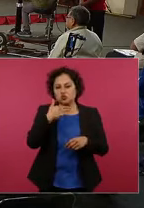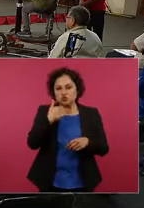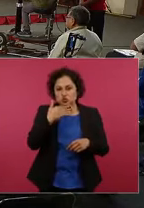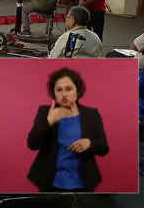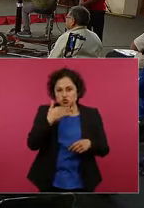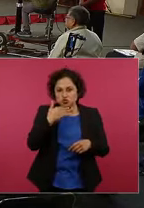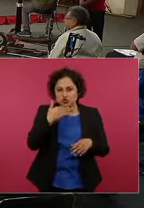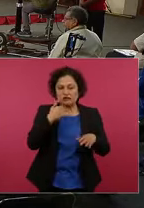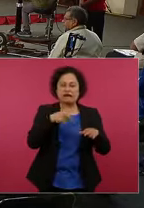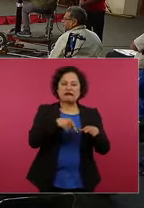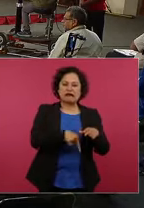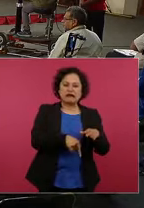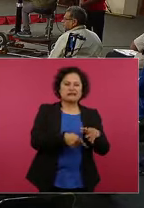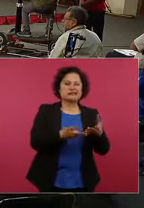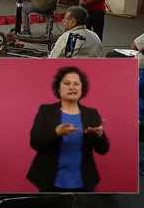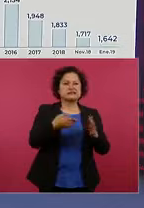ver,